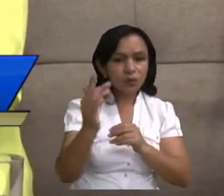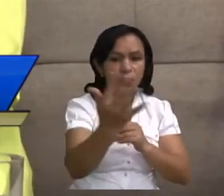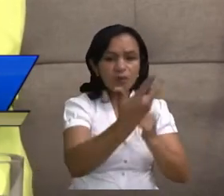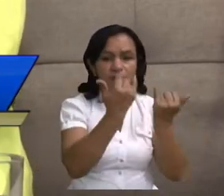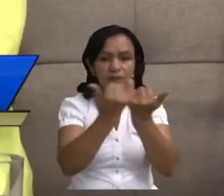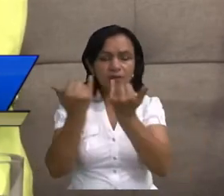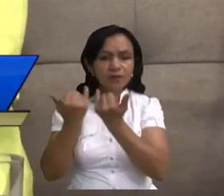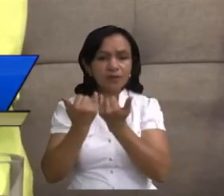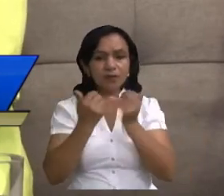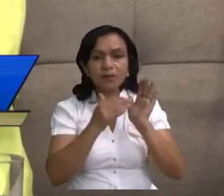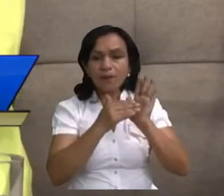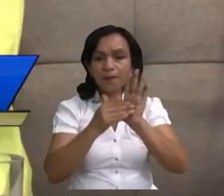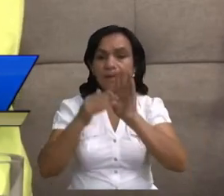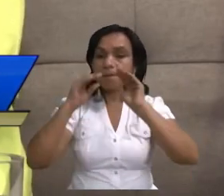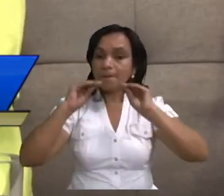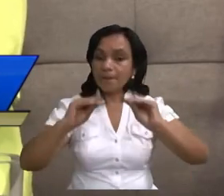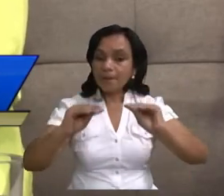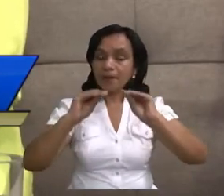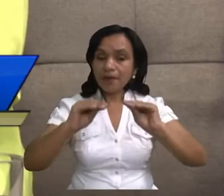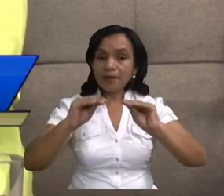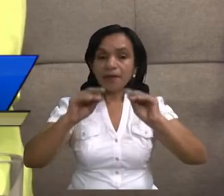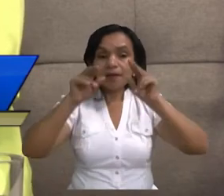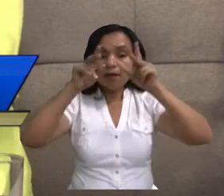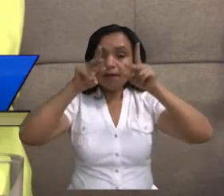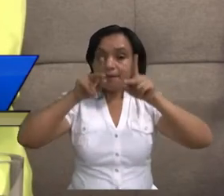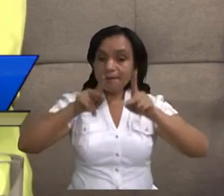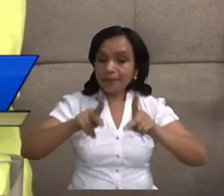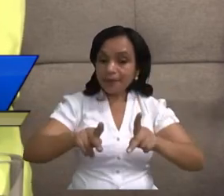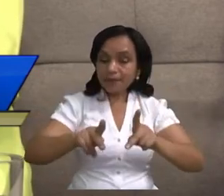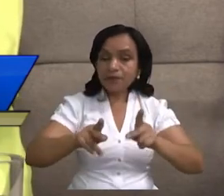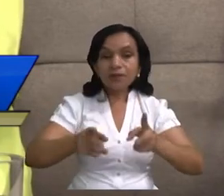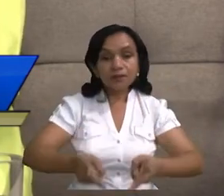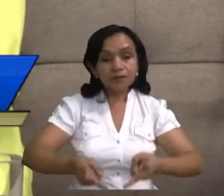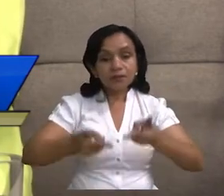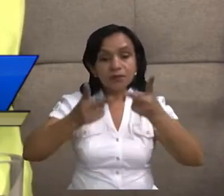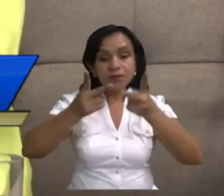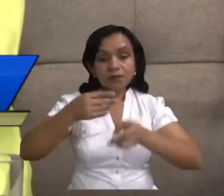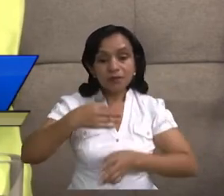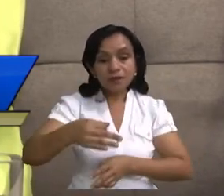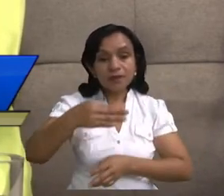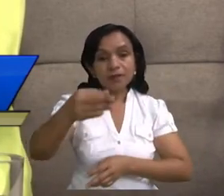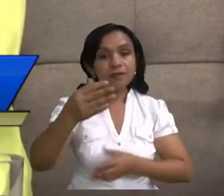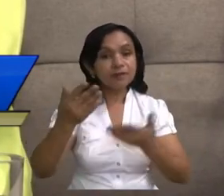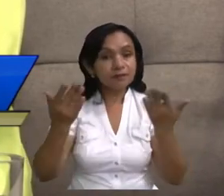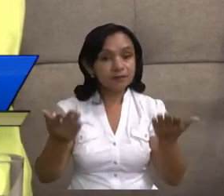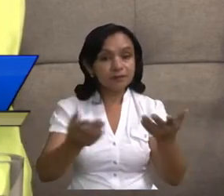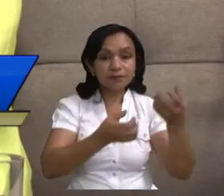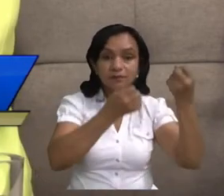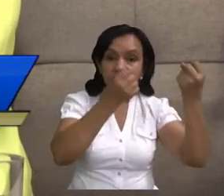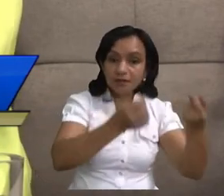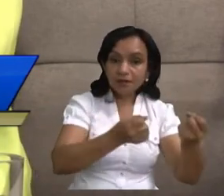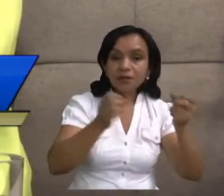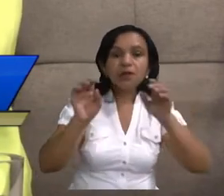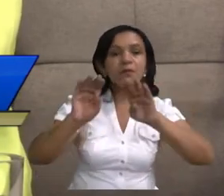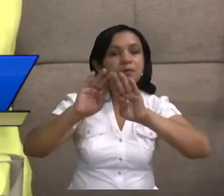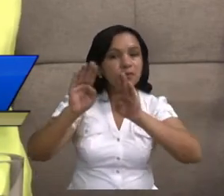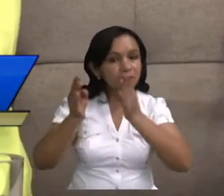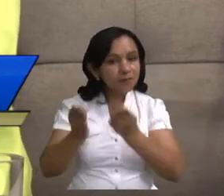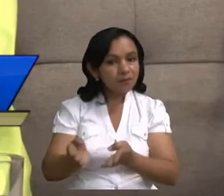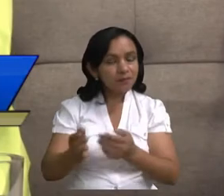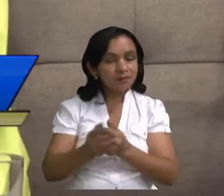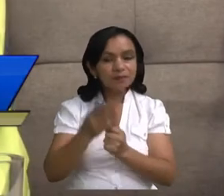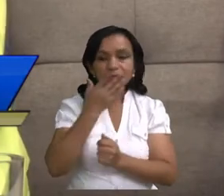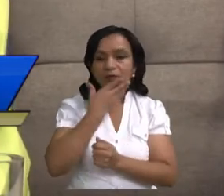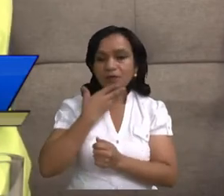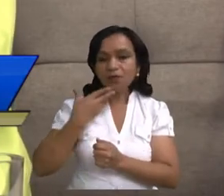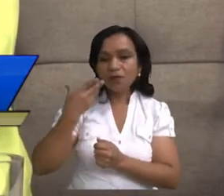modelo, ¿verdad?, una educación centrada en la persona, para la vida y para todo. y todas. Entonces, los jóvenes están teniendo